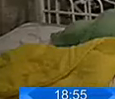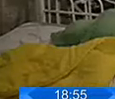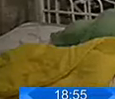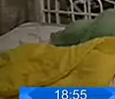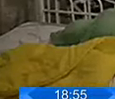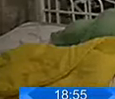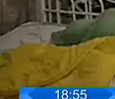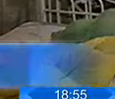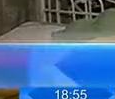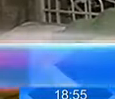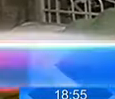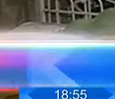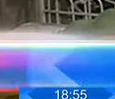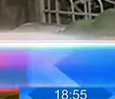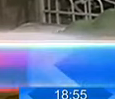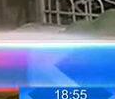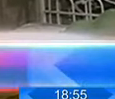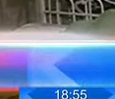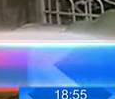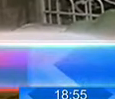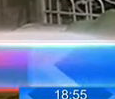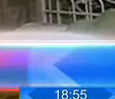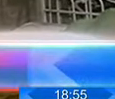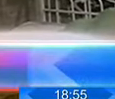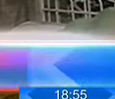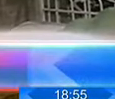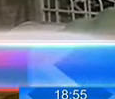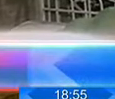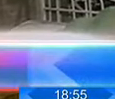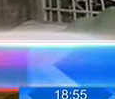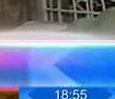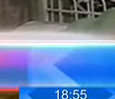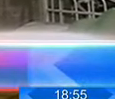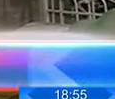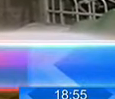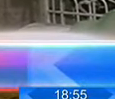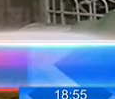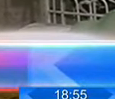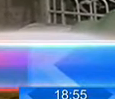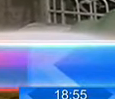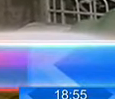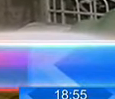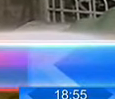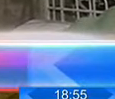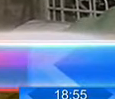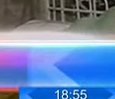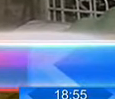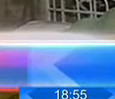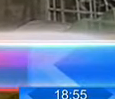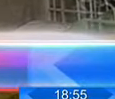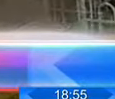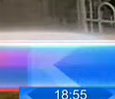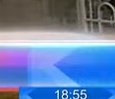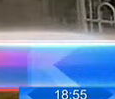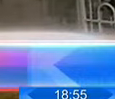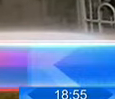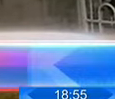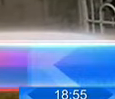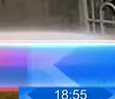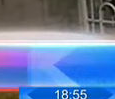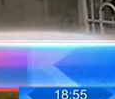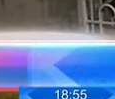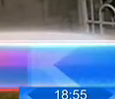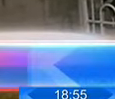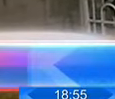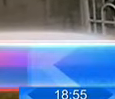Estoy agradecido por darle el apoyo a mi hijo, por brindarle cada segundo más, un poquito más de vida a él. Las lámparas de